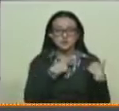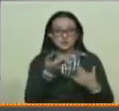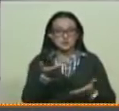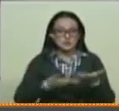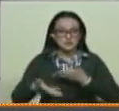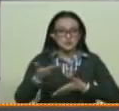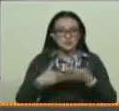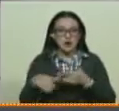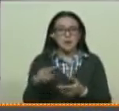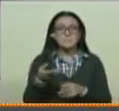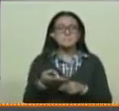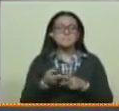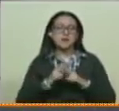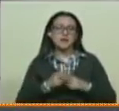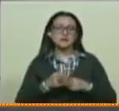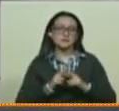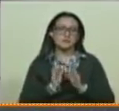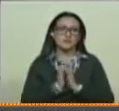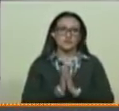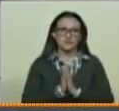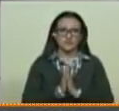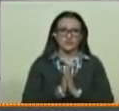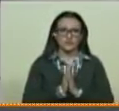supuestos préstamos